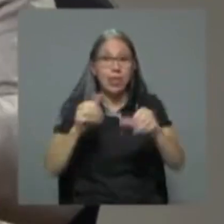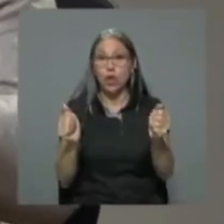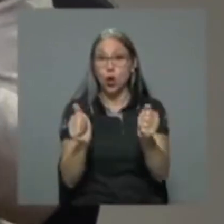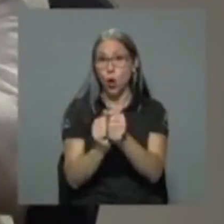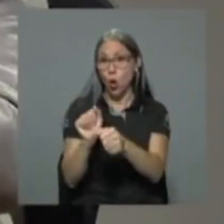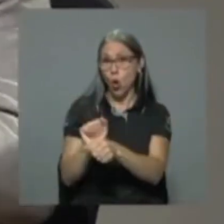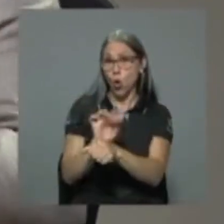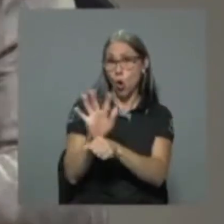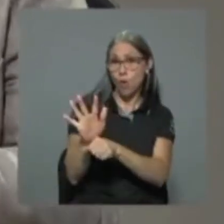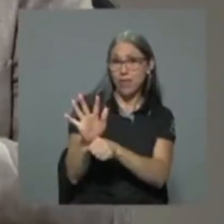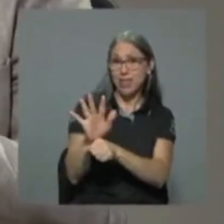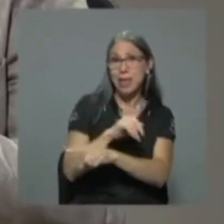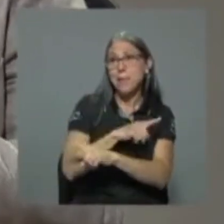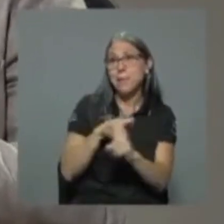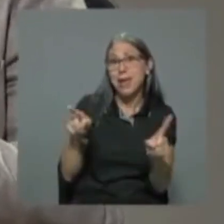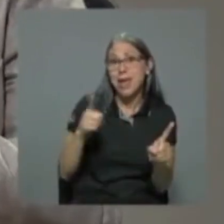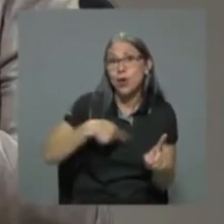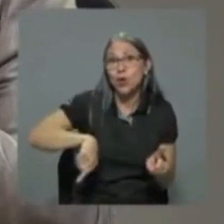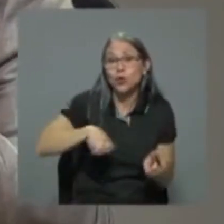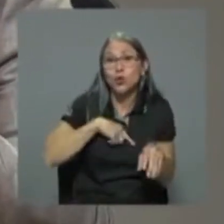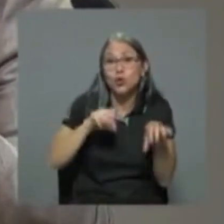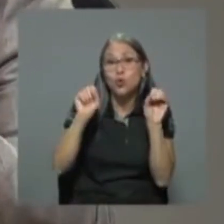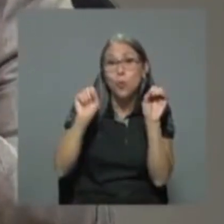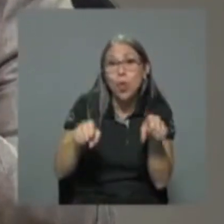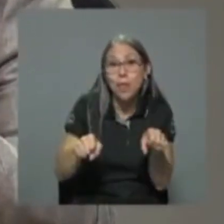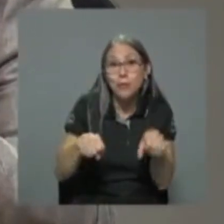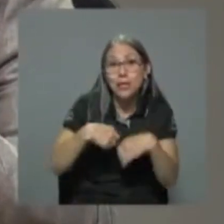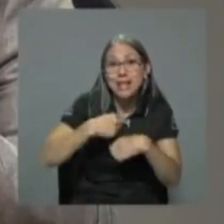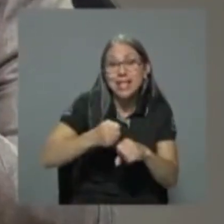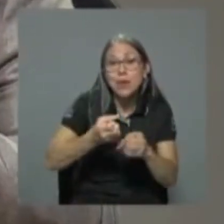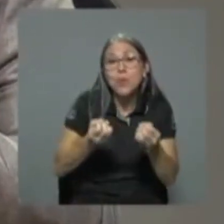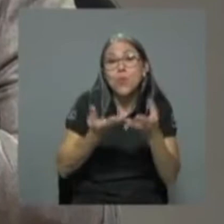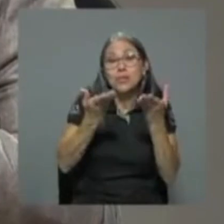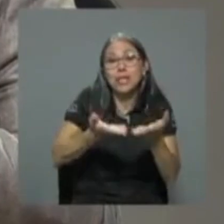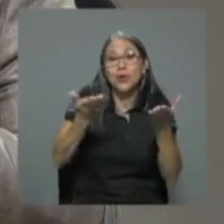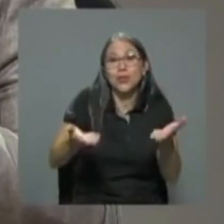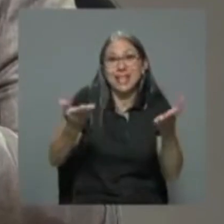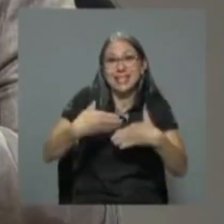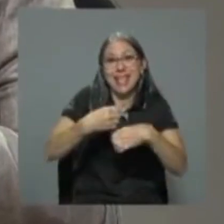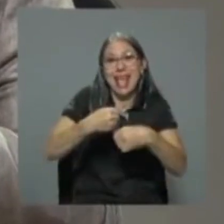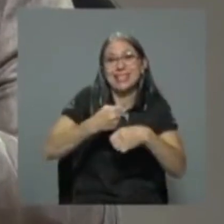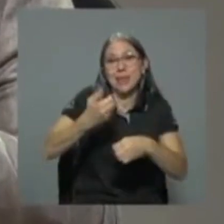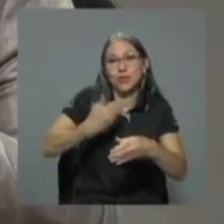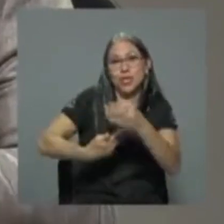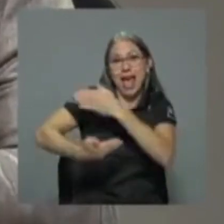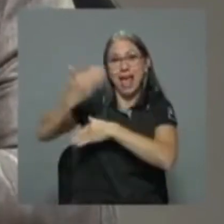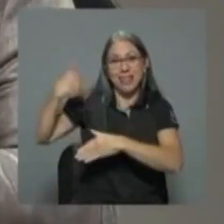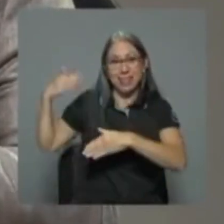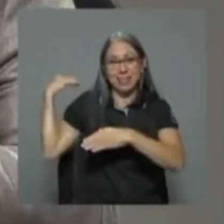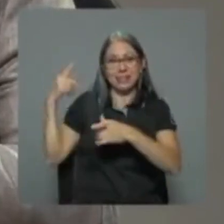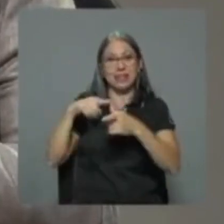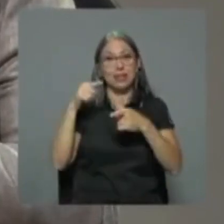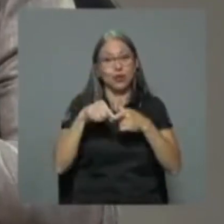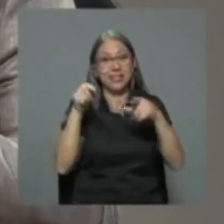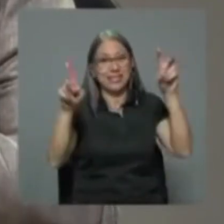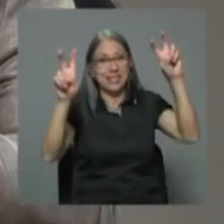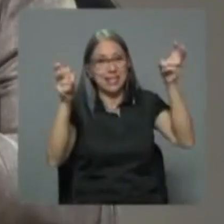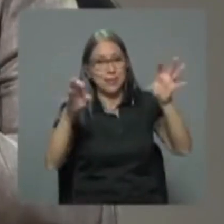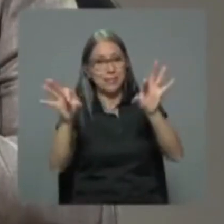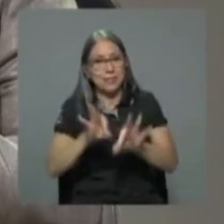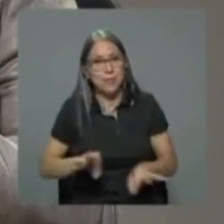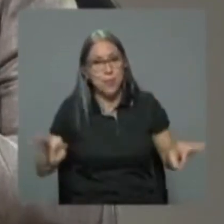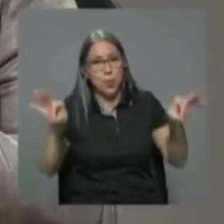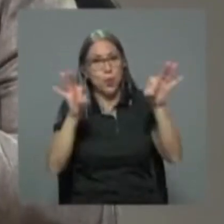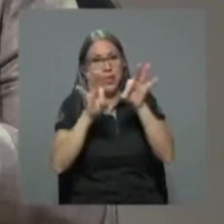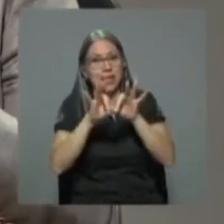podemos volver a muchas cosas de las que hacíamos antes. Y eso es uno de los temas que realmente es importante.